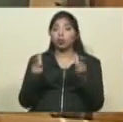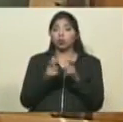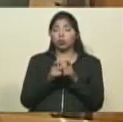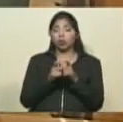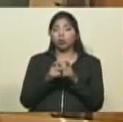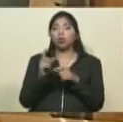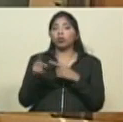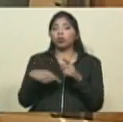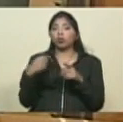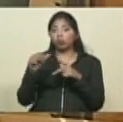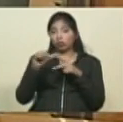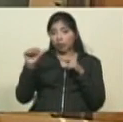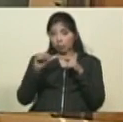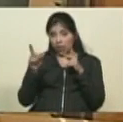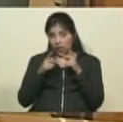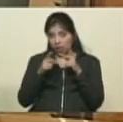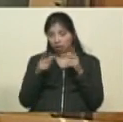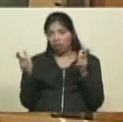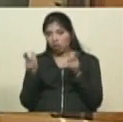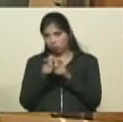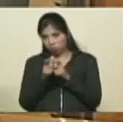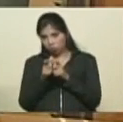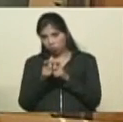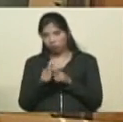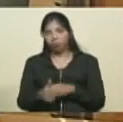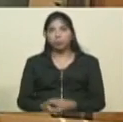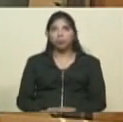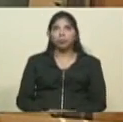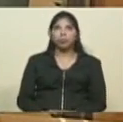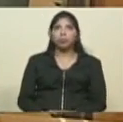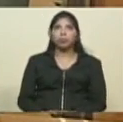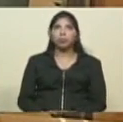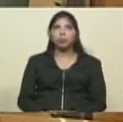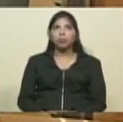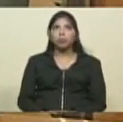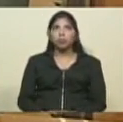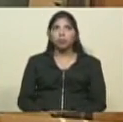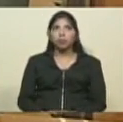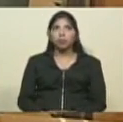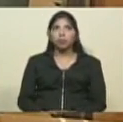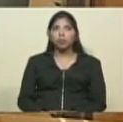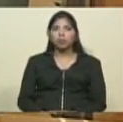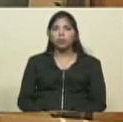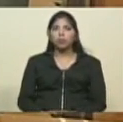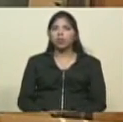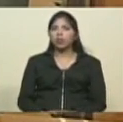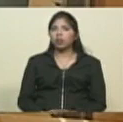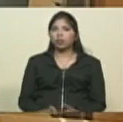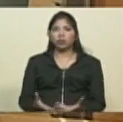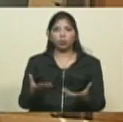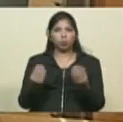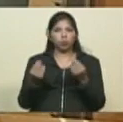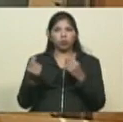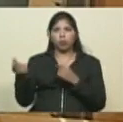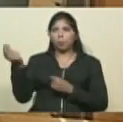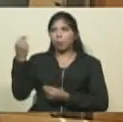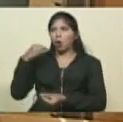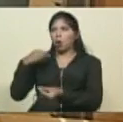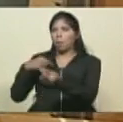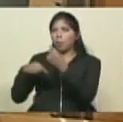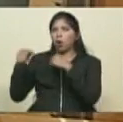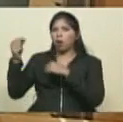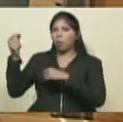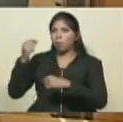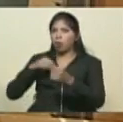todos los tenedores de bonos de la deuda pública que han sido afectados por las inmorales e ilegales sanciones del gobierno